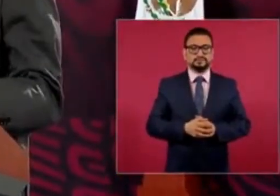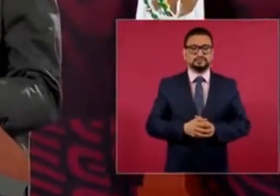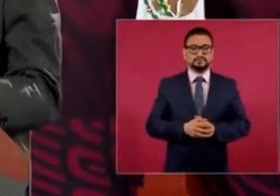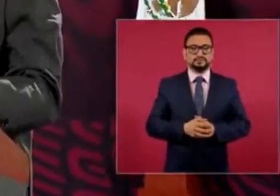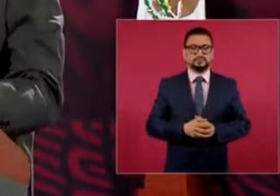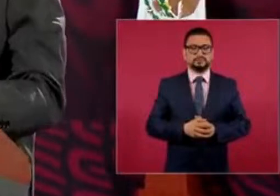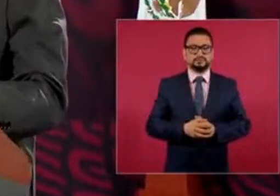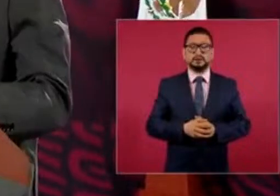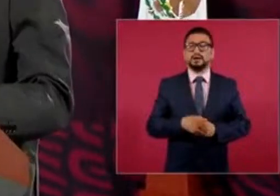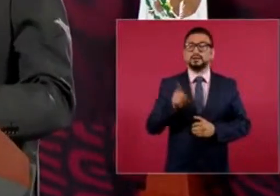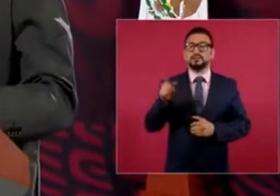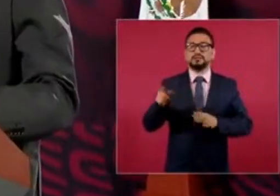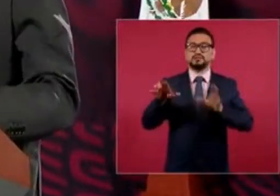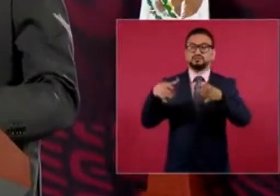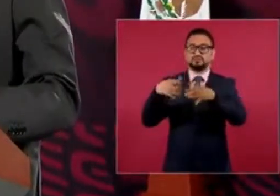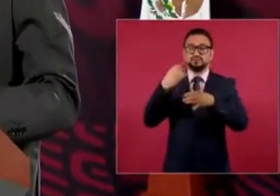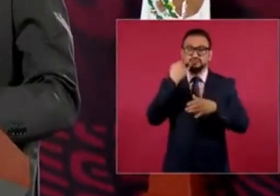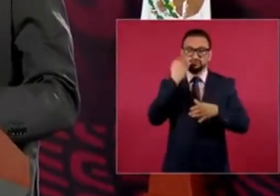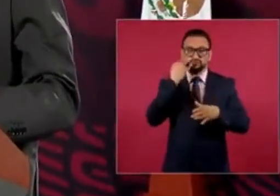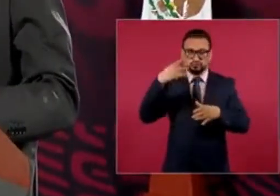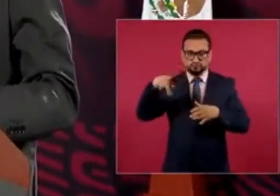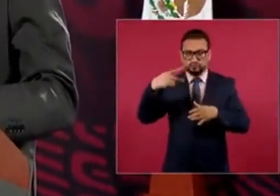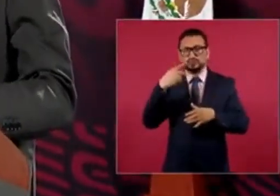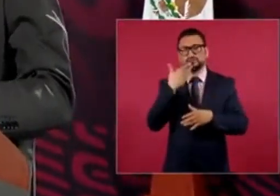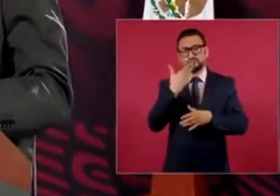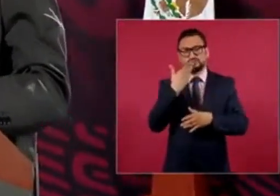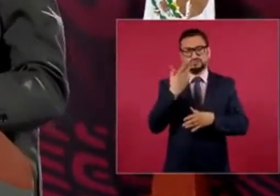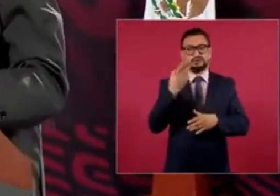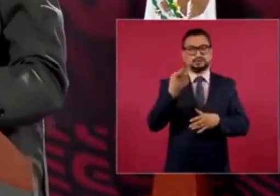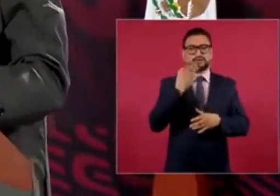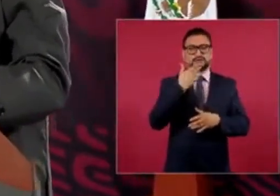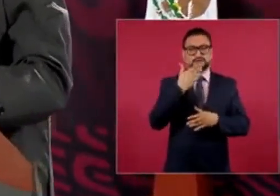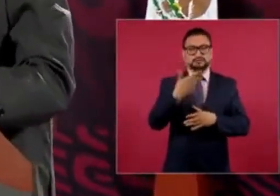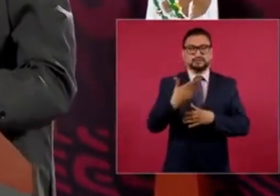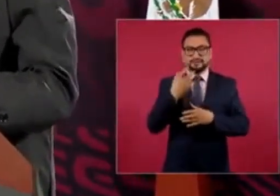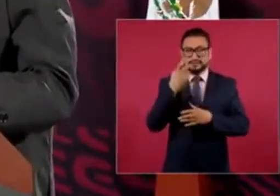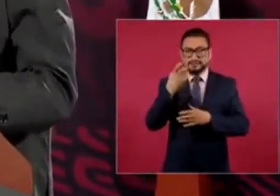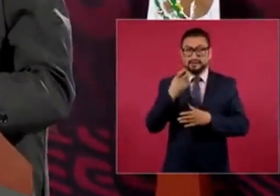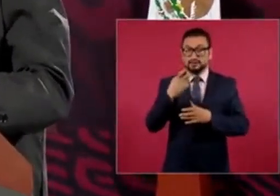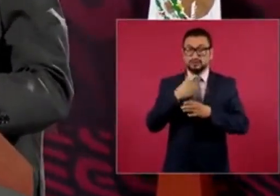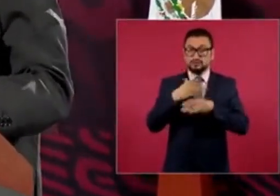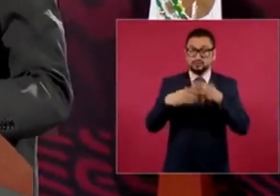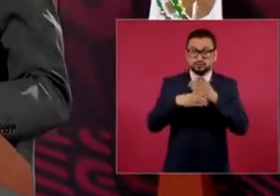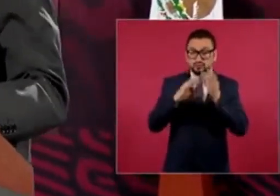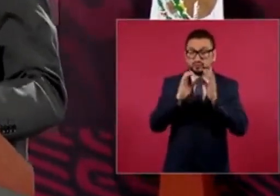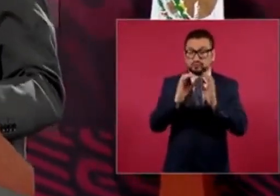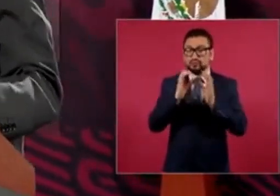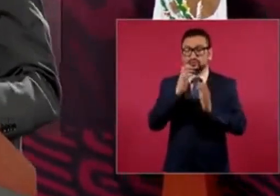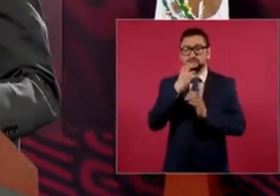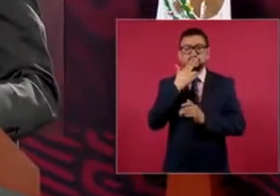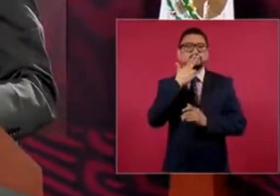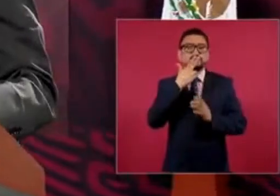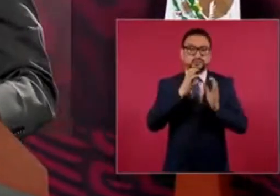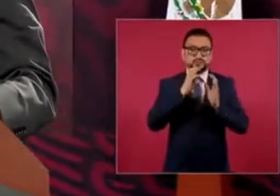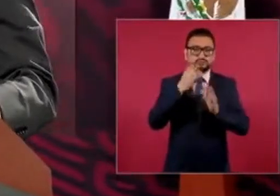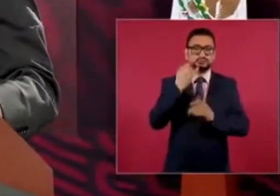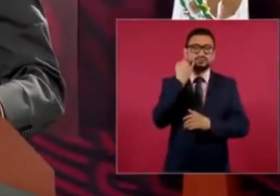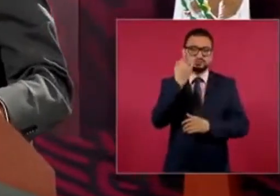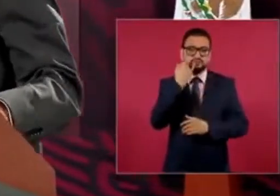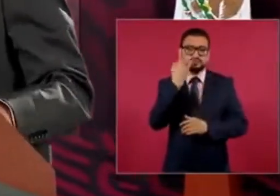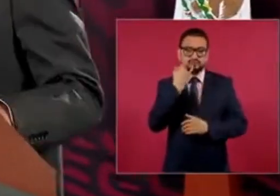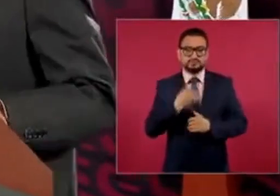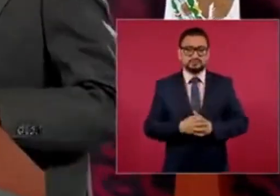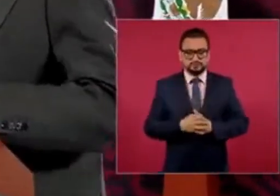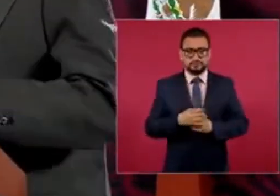se hablan las lenguas, que eso es otra cosa que debemos de cuidar, que no se pierdan